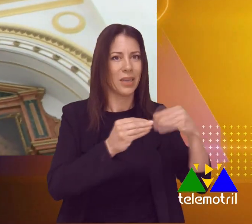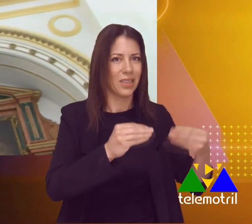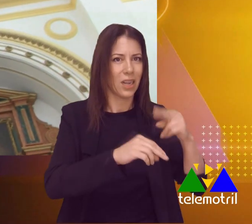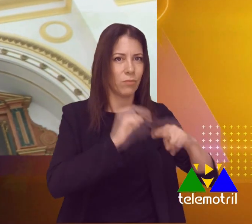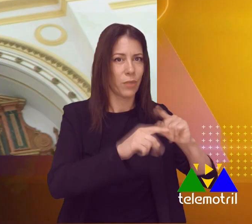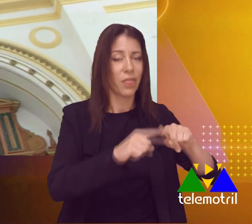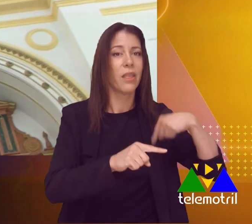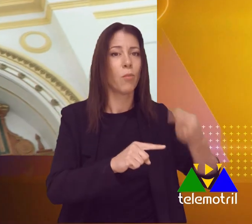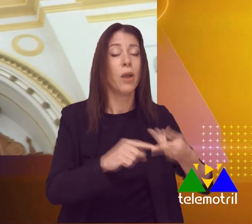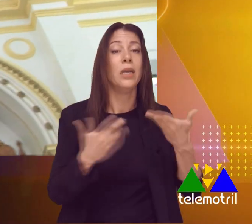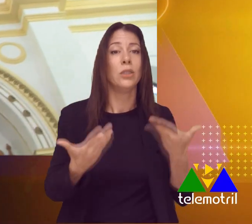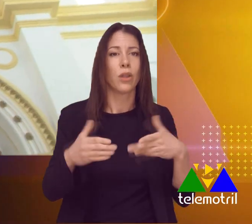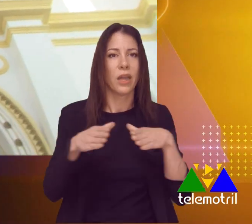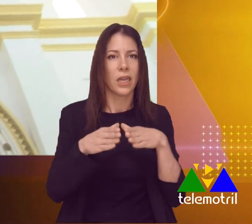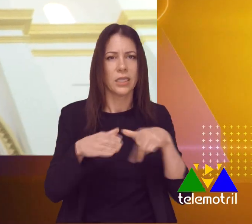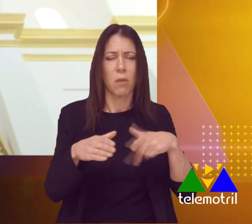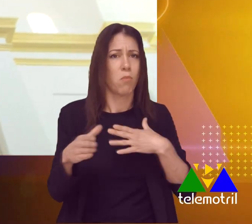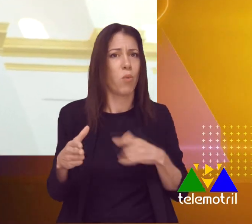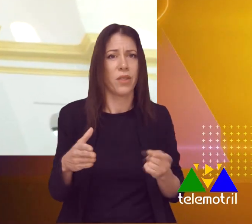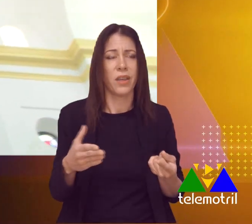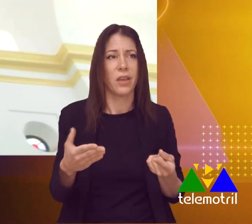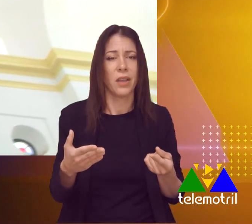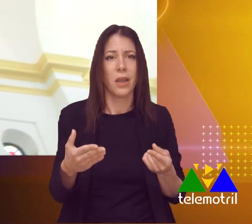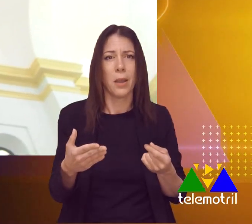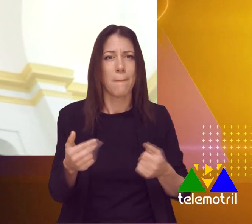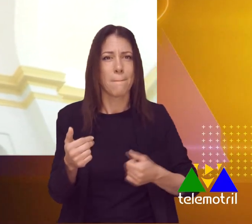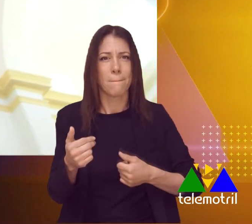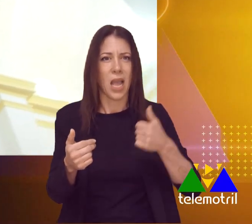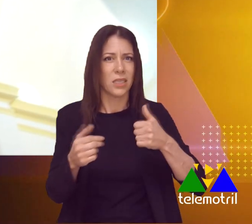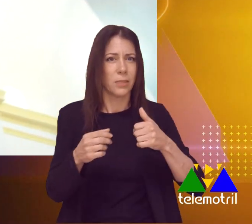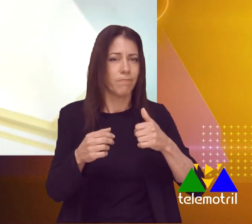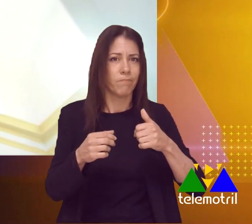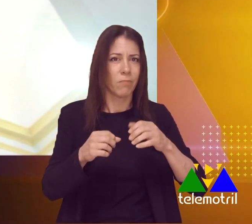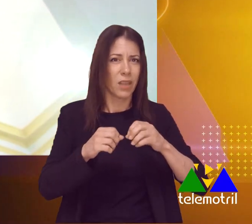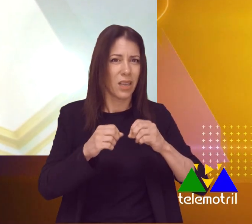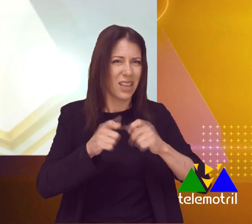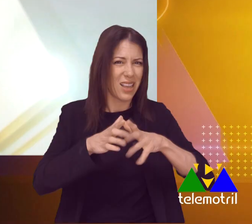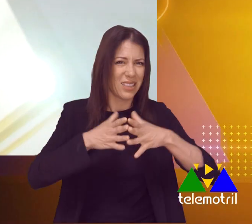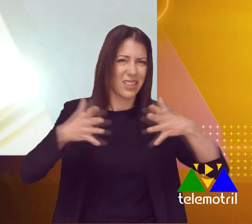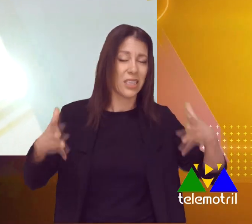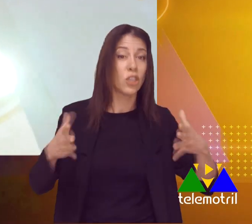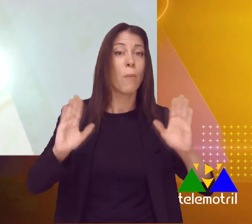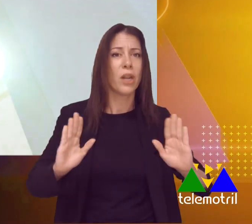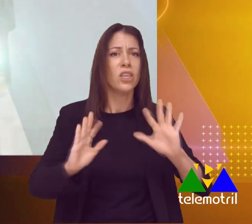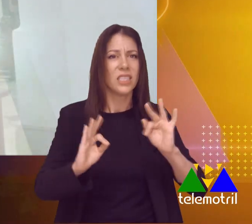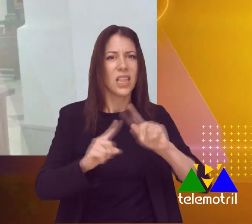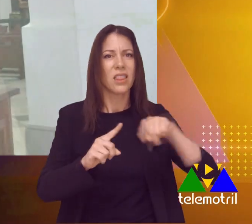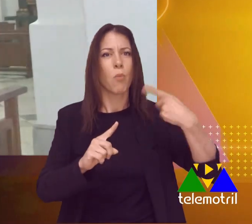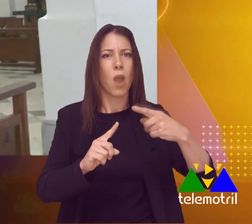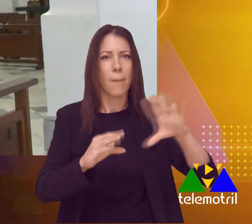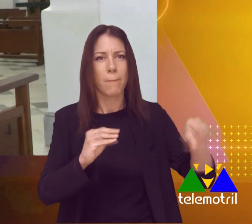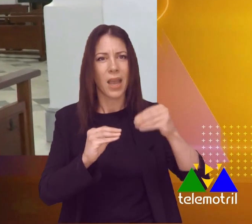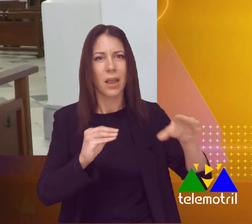la iglesia alcanza su mayor extensión. Es decir, es verdad que después se le añade naves